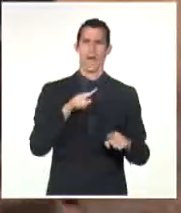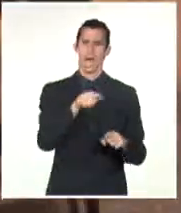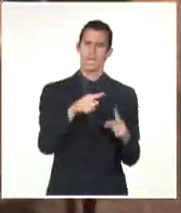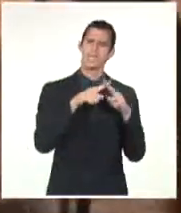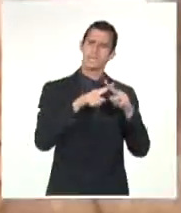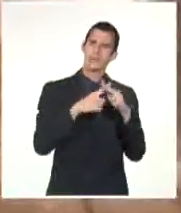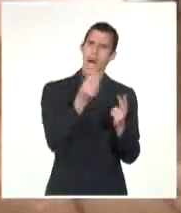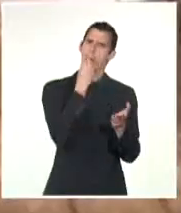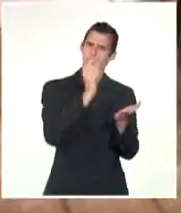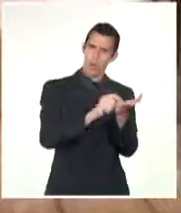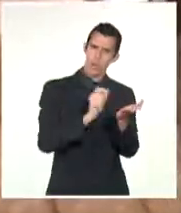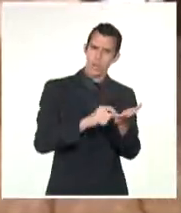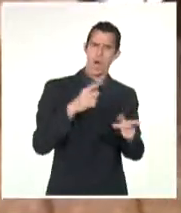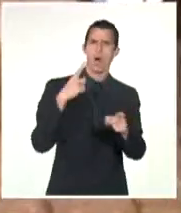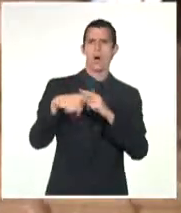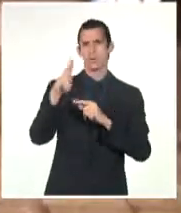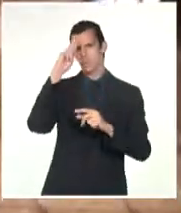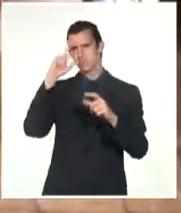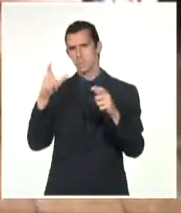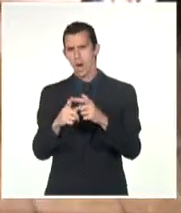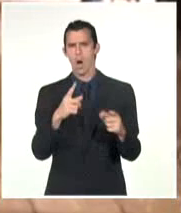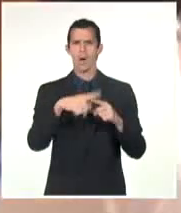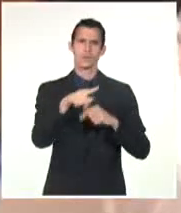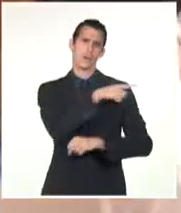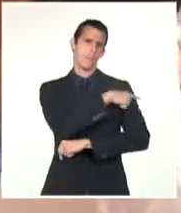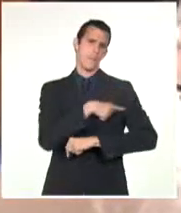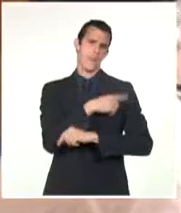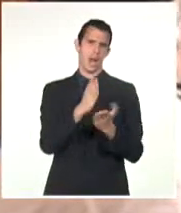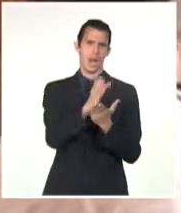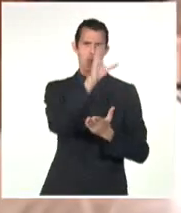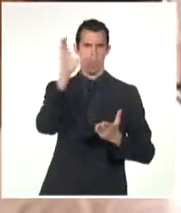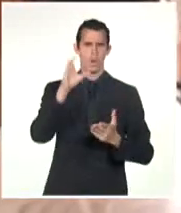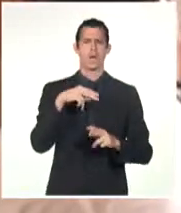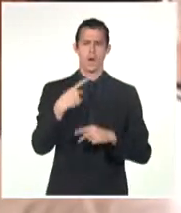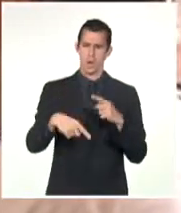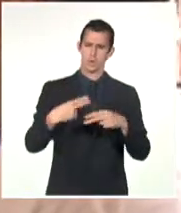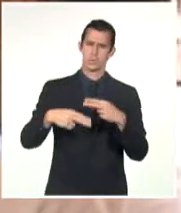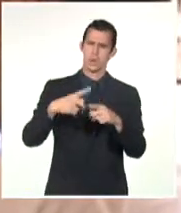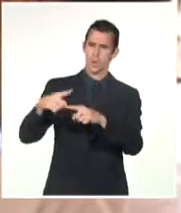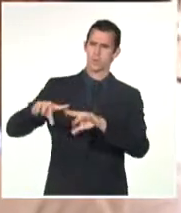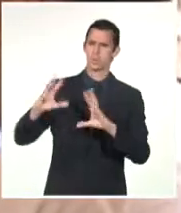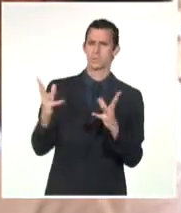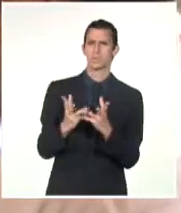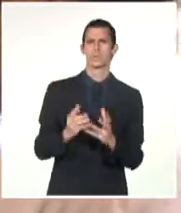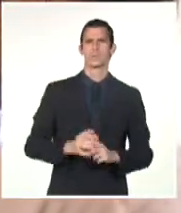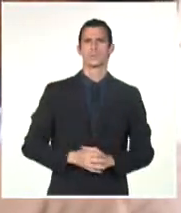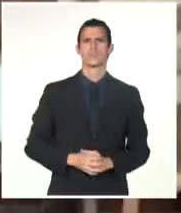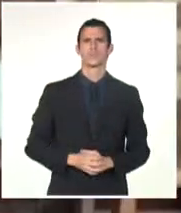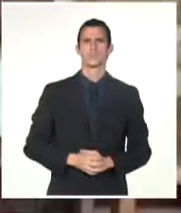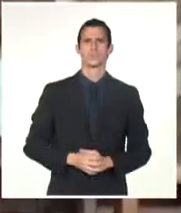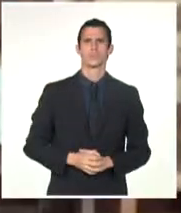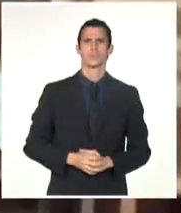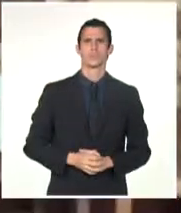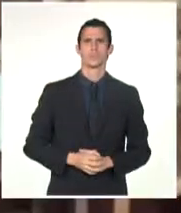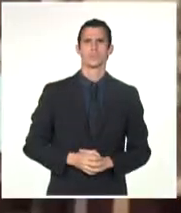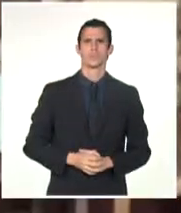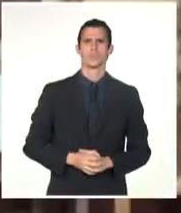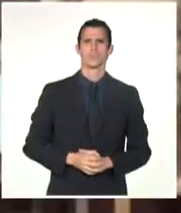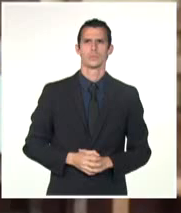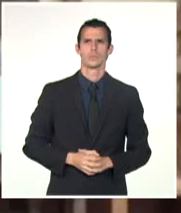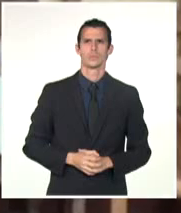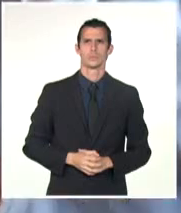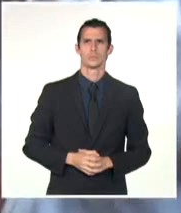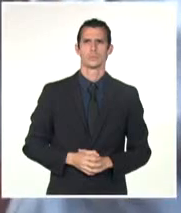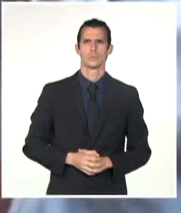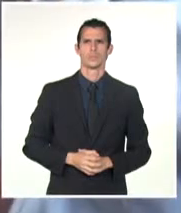consultorio médico el local de officoda y la escuela primaria protesta de baraguá además de la radicación de cuatro pisos de tierra la comitiva